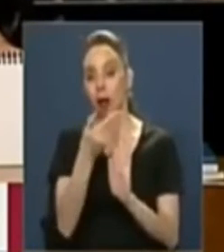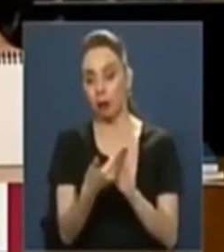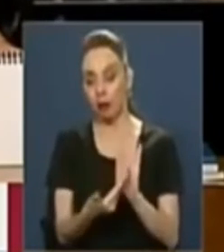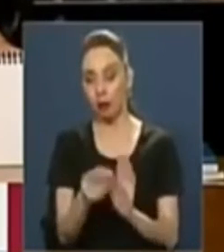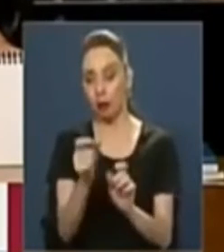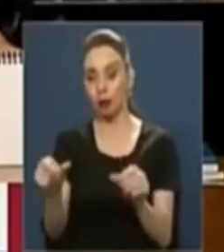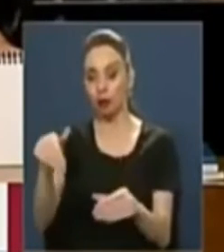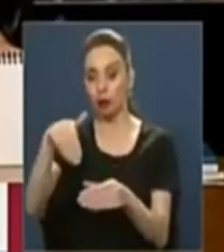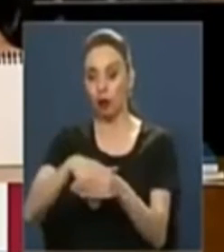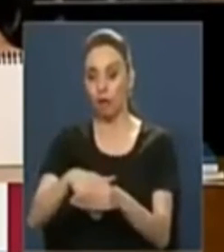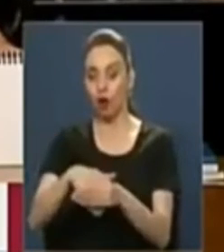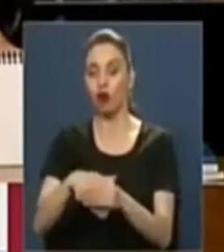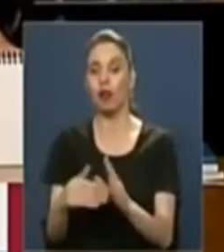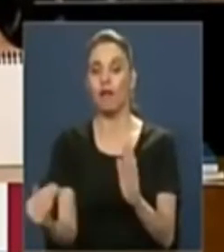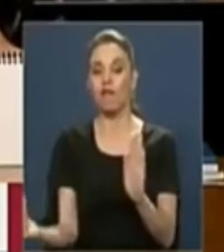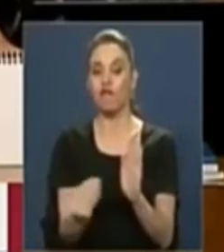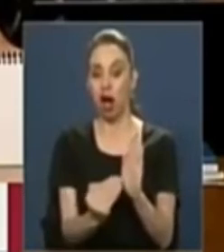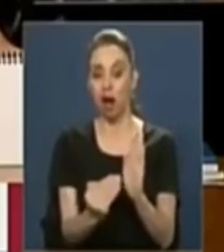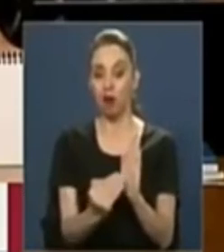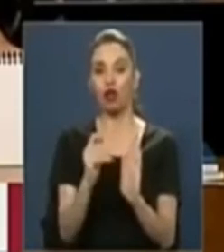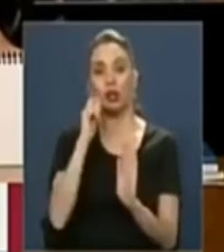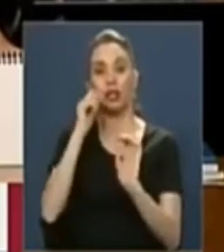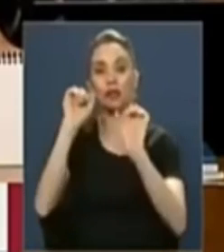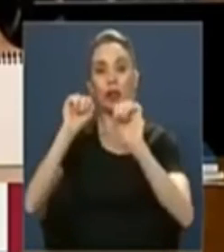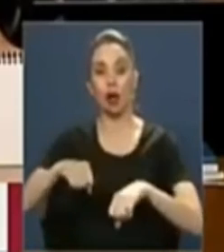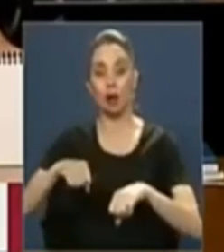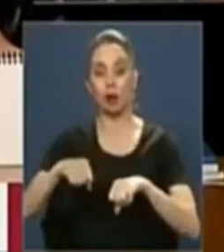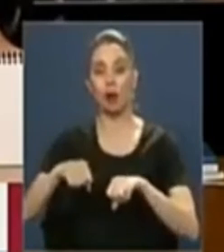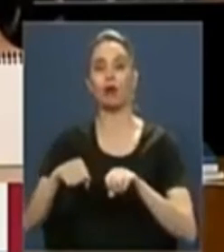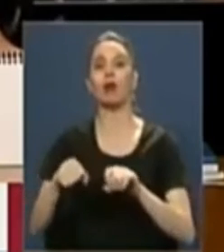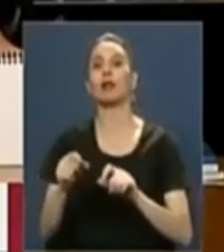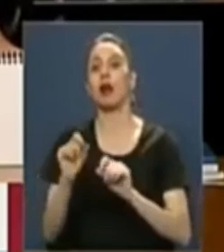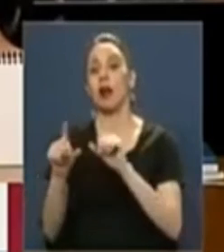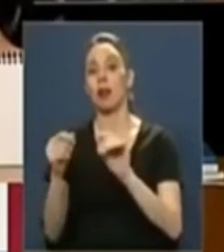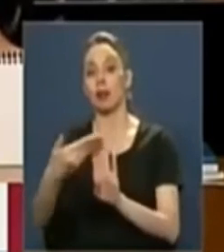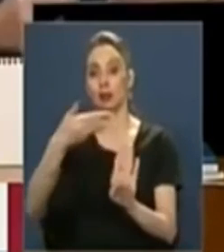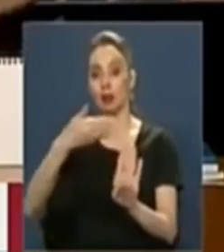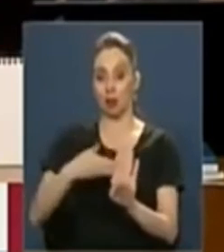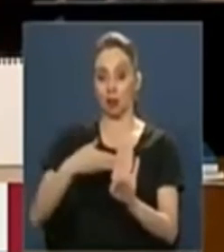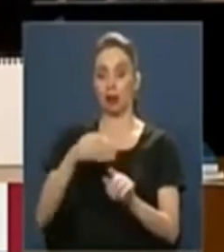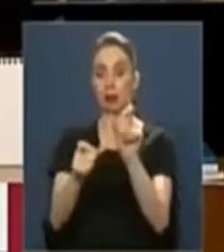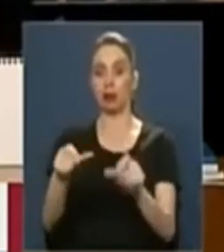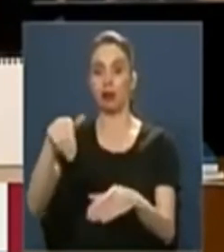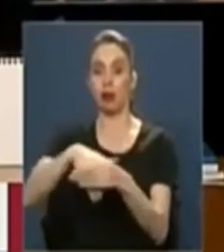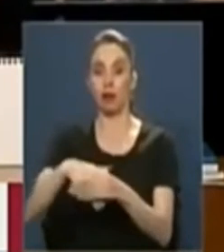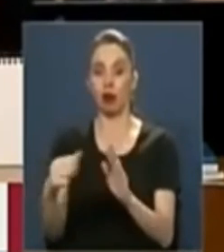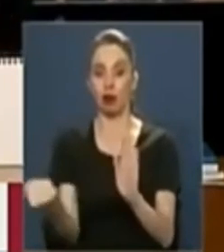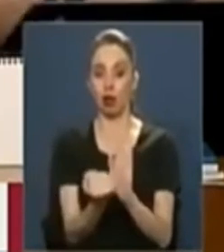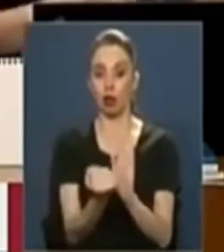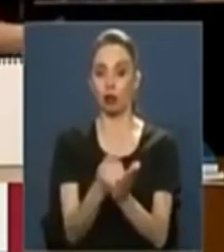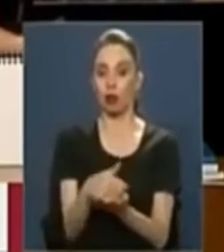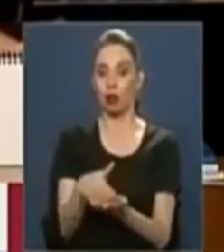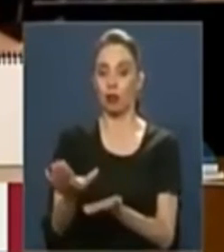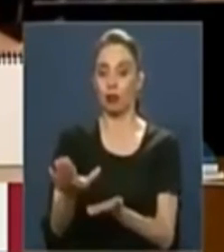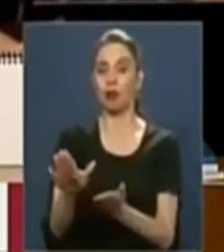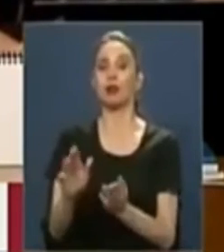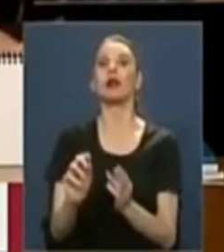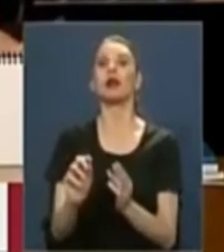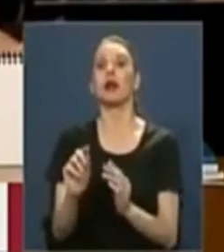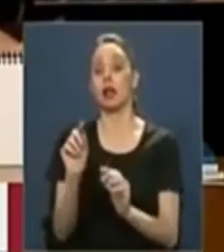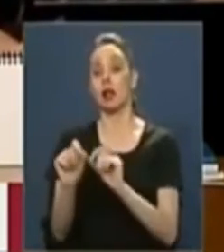Quienes voten a favor están aprobando la cuestión previa. Quienes voten en contra rechazan la